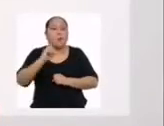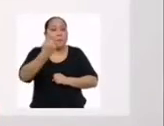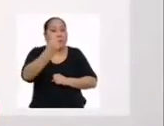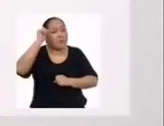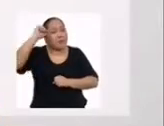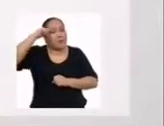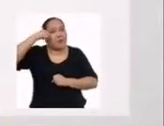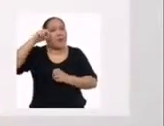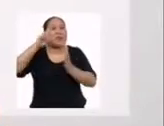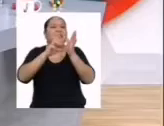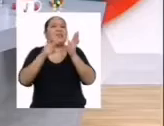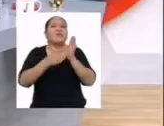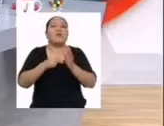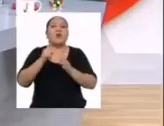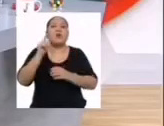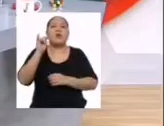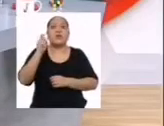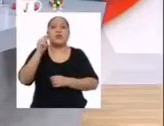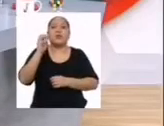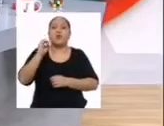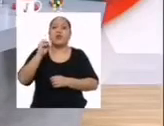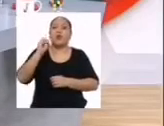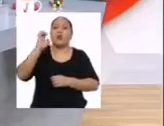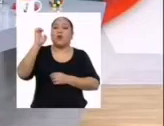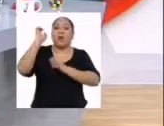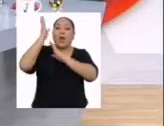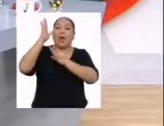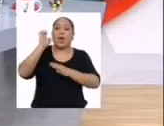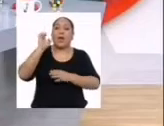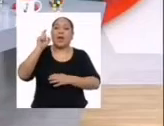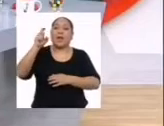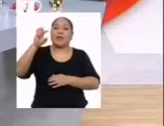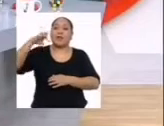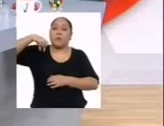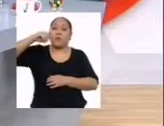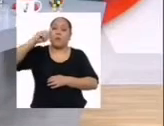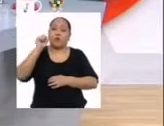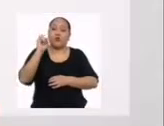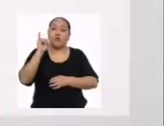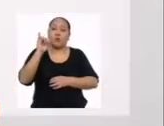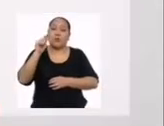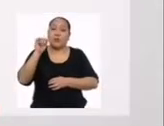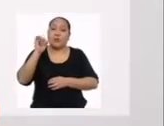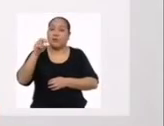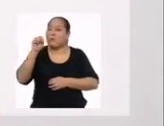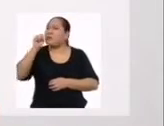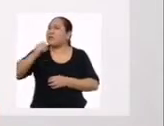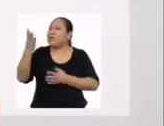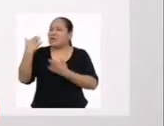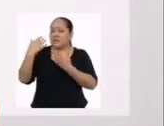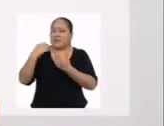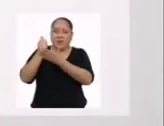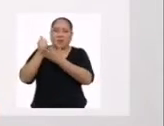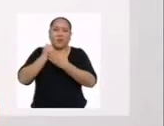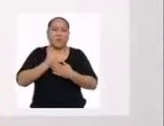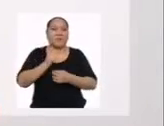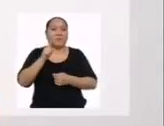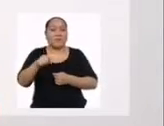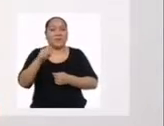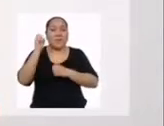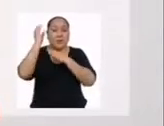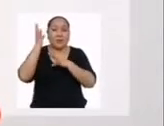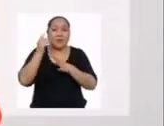qué es un texto expositivo. Eso, ayúdenos a recordar bien, profesora Felicitas. Un texto expositivo es aquel que